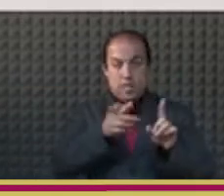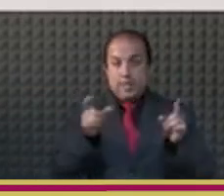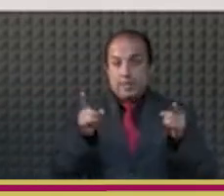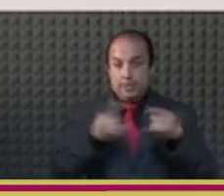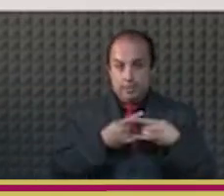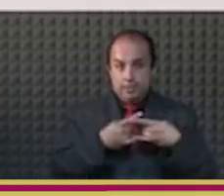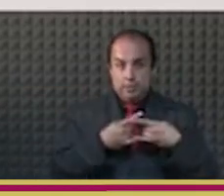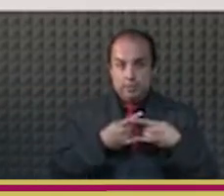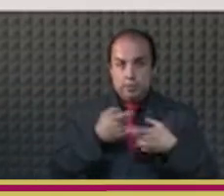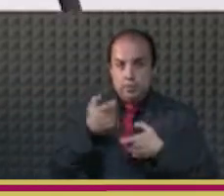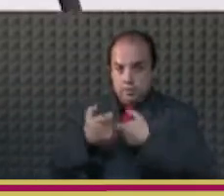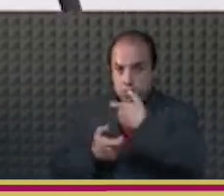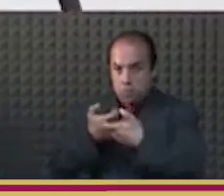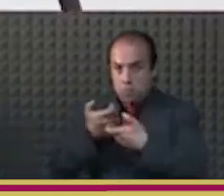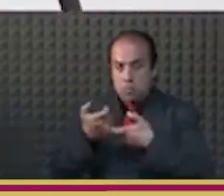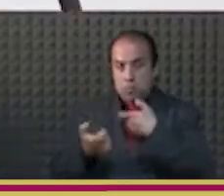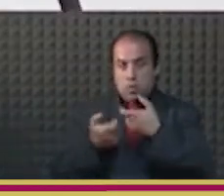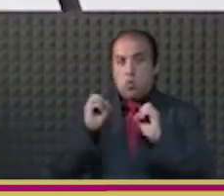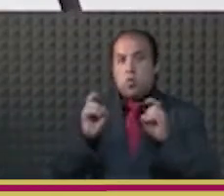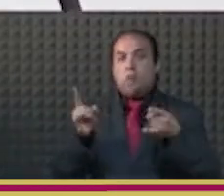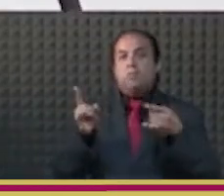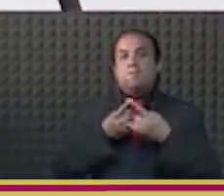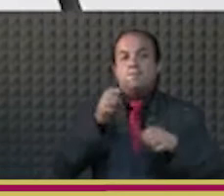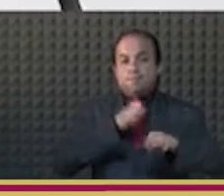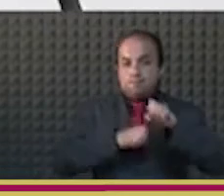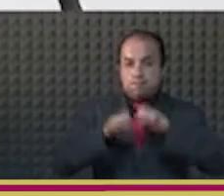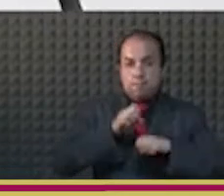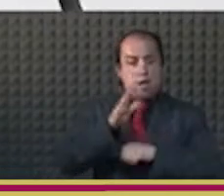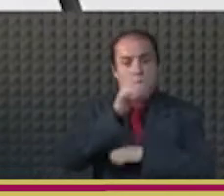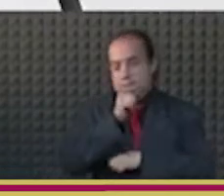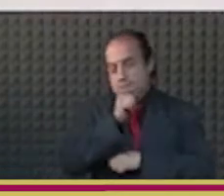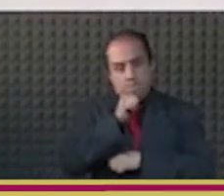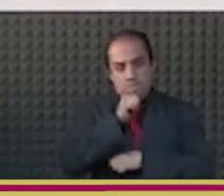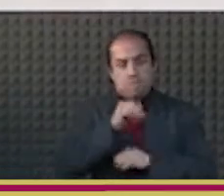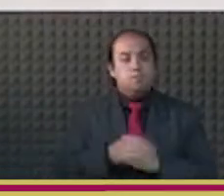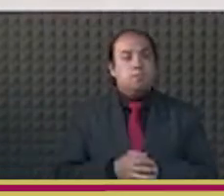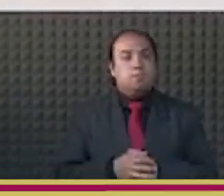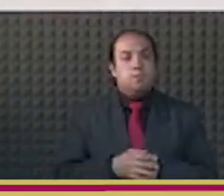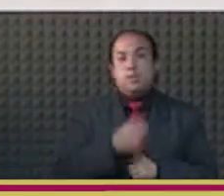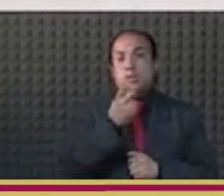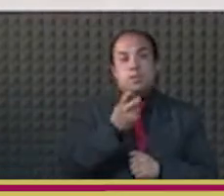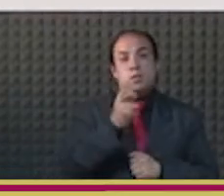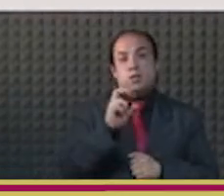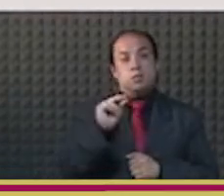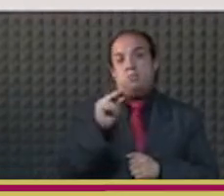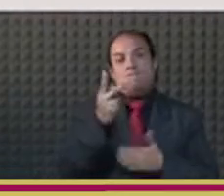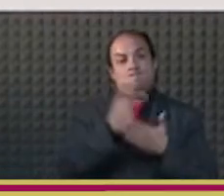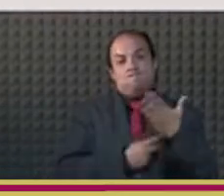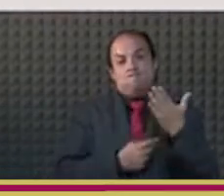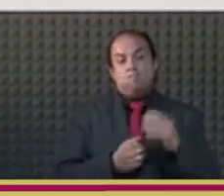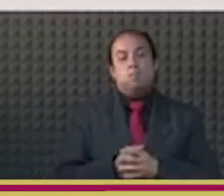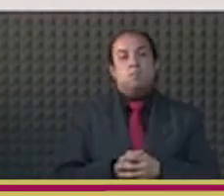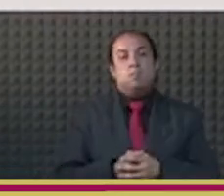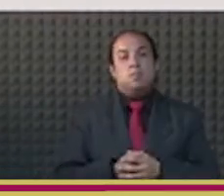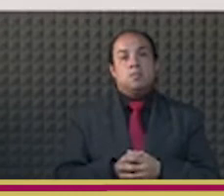cerrar la economía o cerrar las empresas. Ya no puede ser. Esa no será la estrategia.